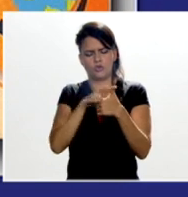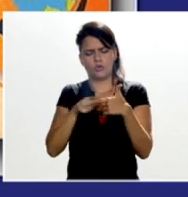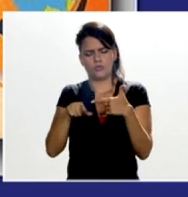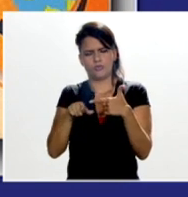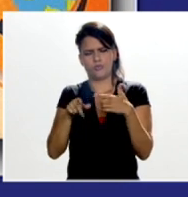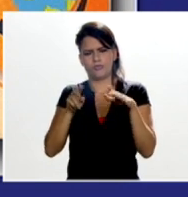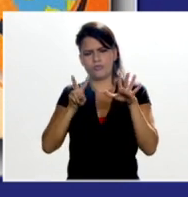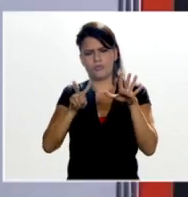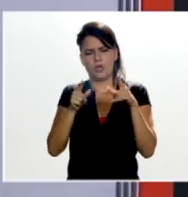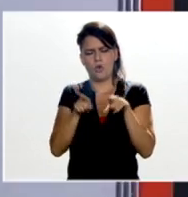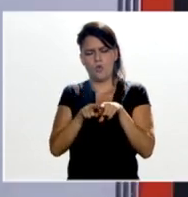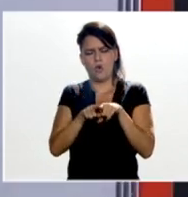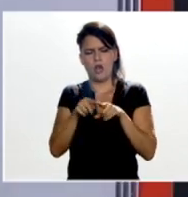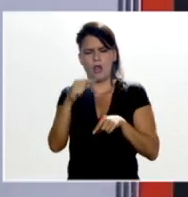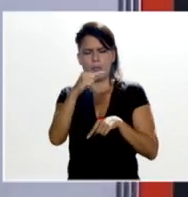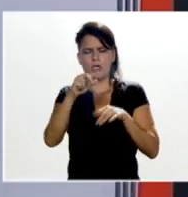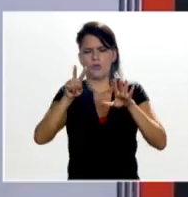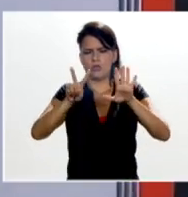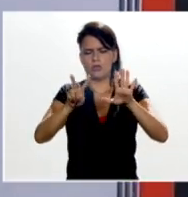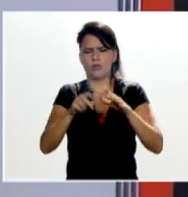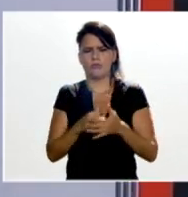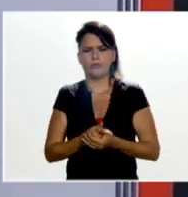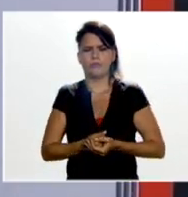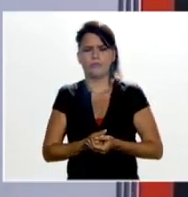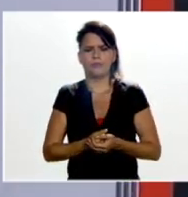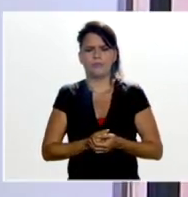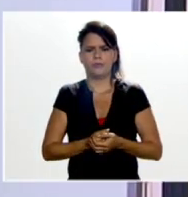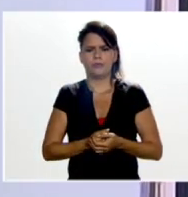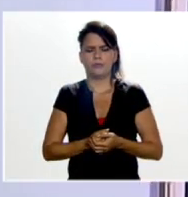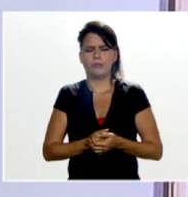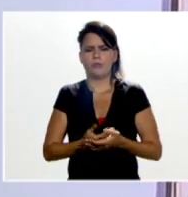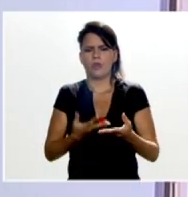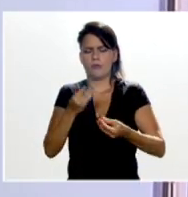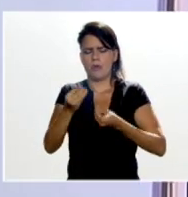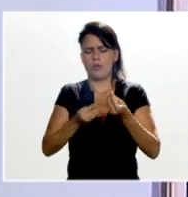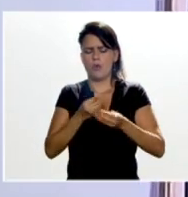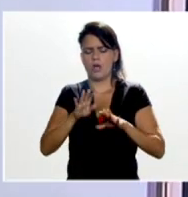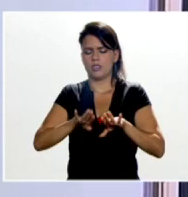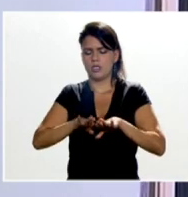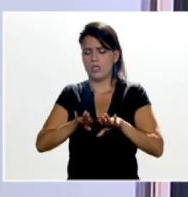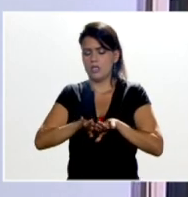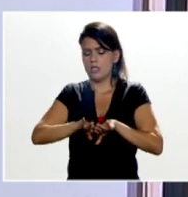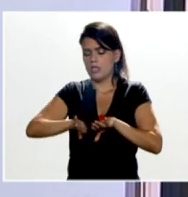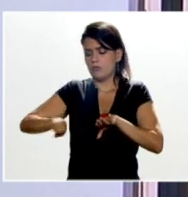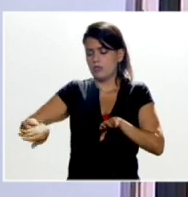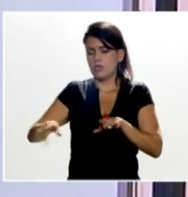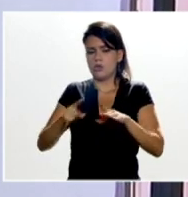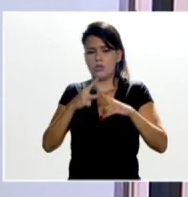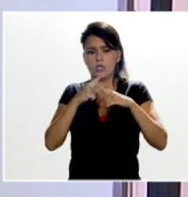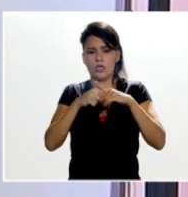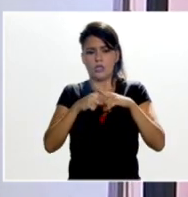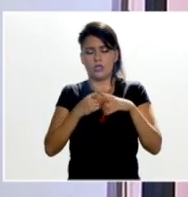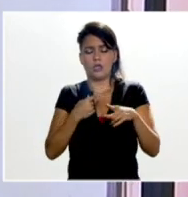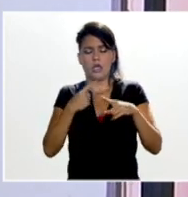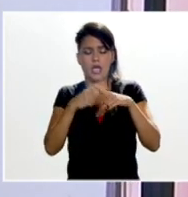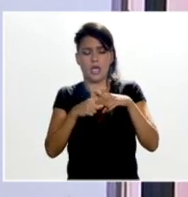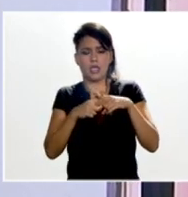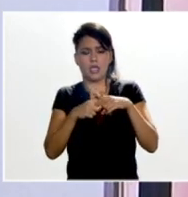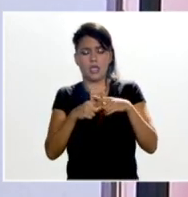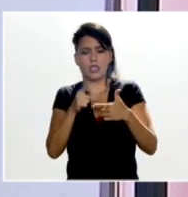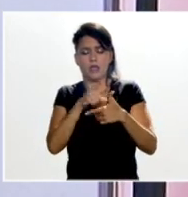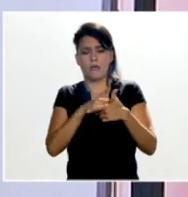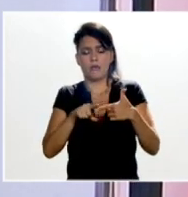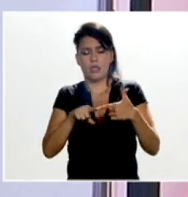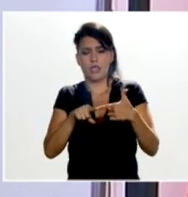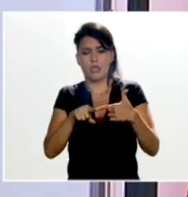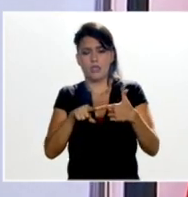igual a menos 7. Vamos a hacer el despeje de x. El 7 que está dividiendo pasa al otro